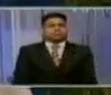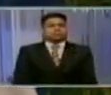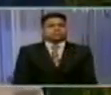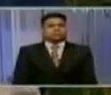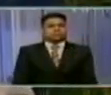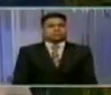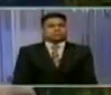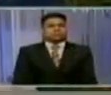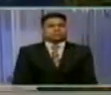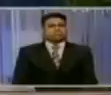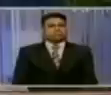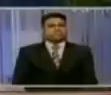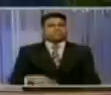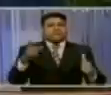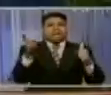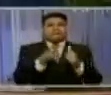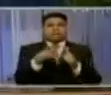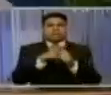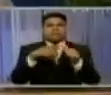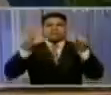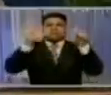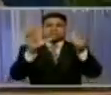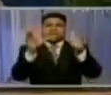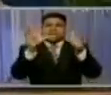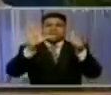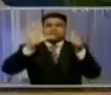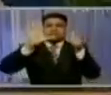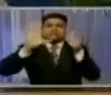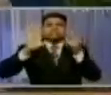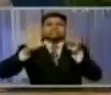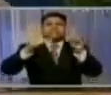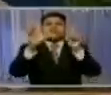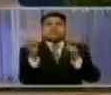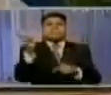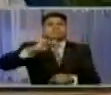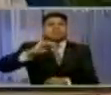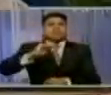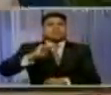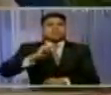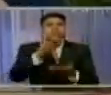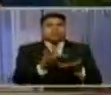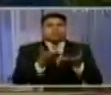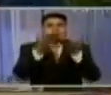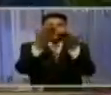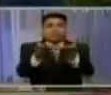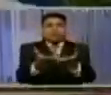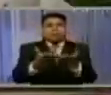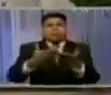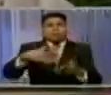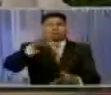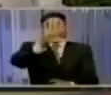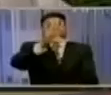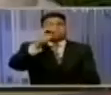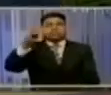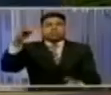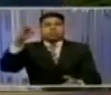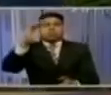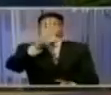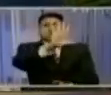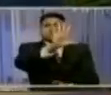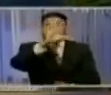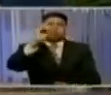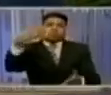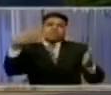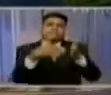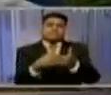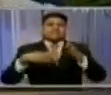El primer semestre hemos podido culminar y entregar 50.000 viviendas, que era lo que hacía en todo